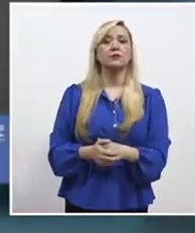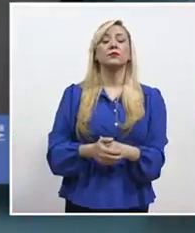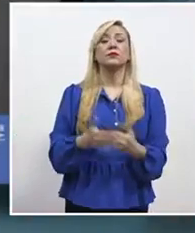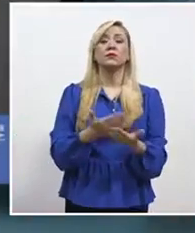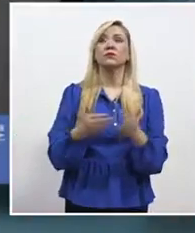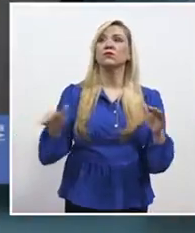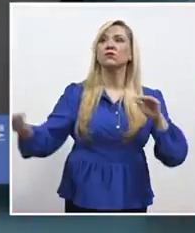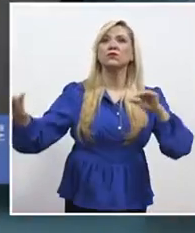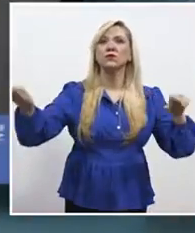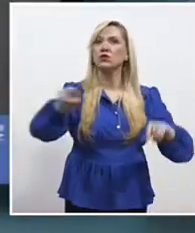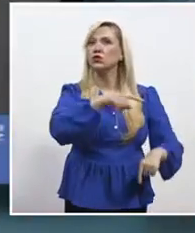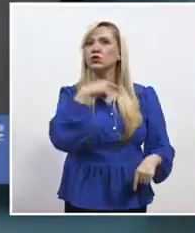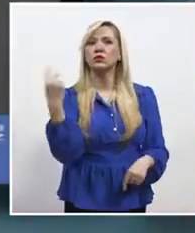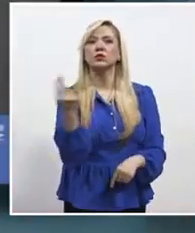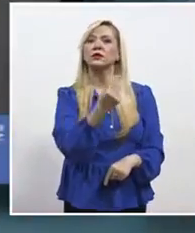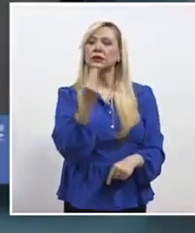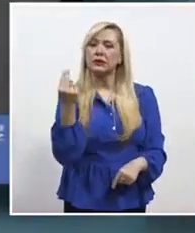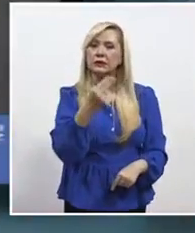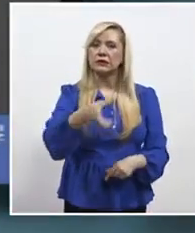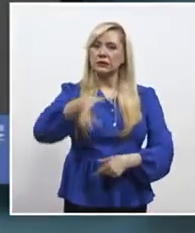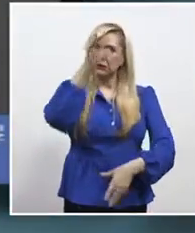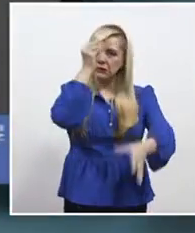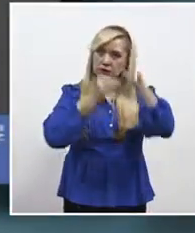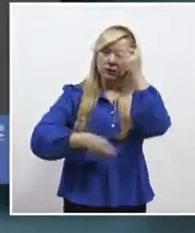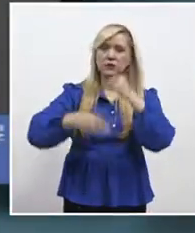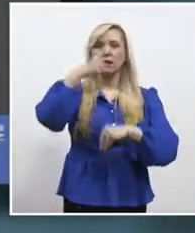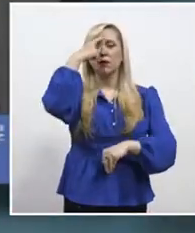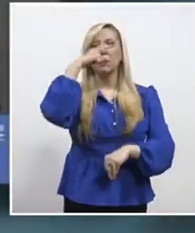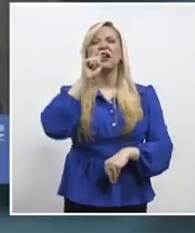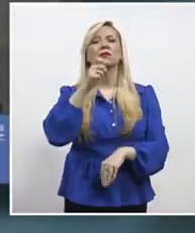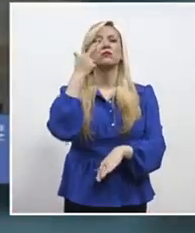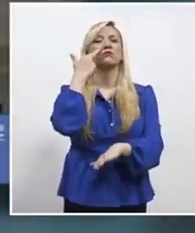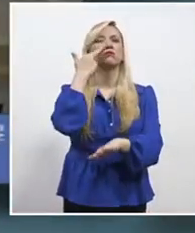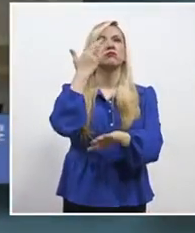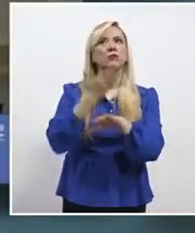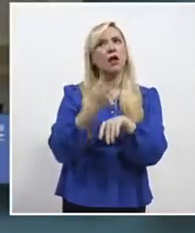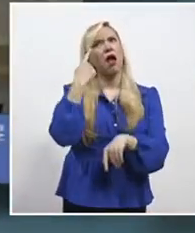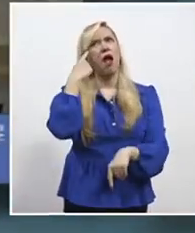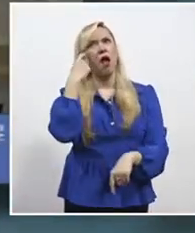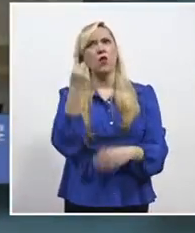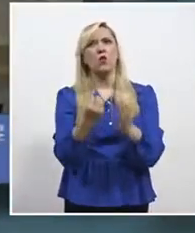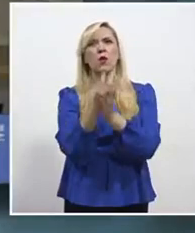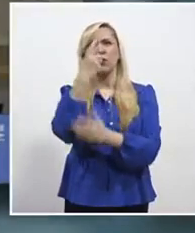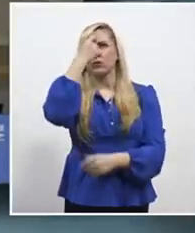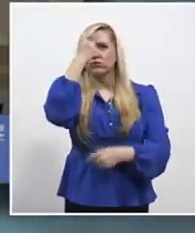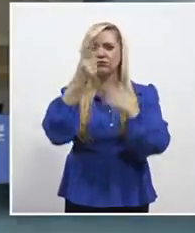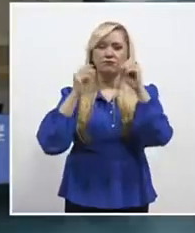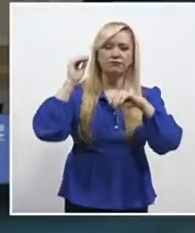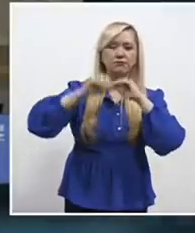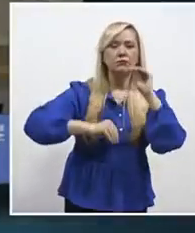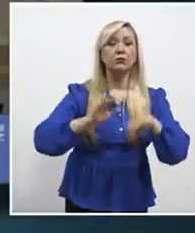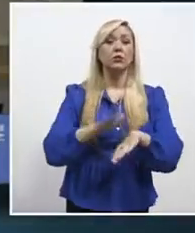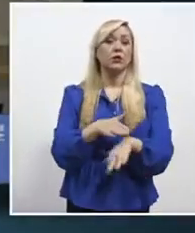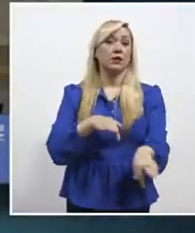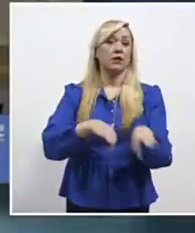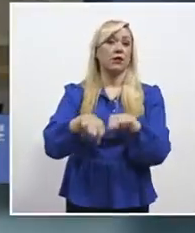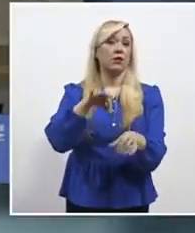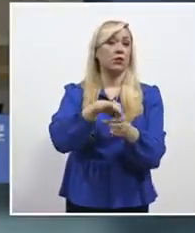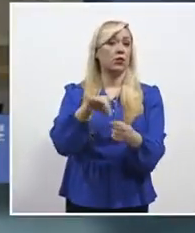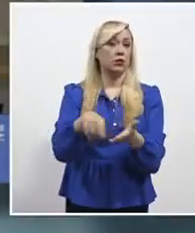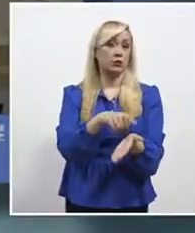estar en permanente actualización para afrontar con responsabilidad, creatividad y eficacia los nuevos retos de la función